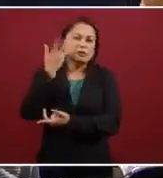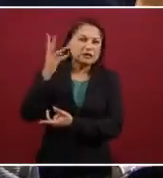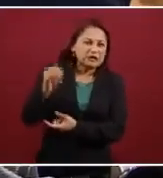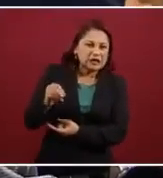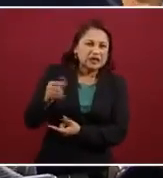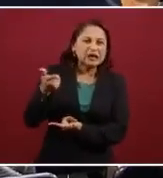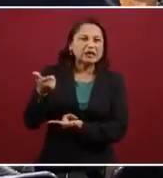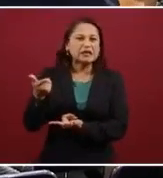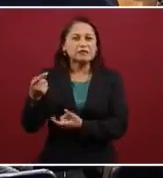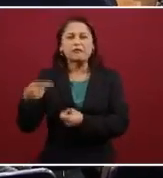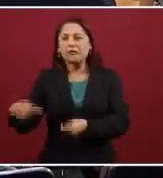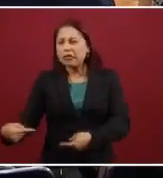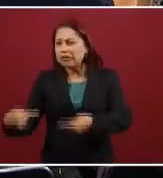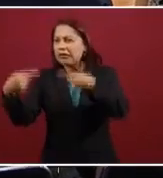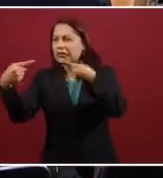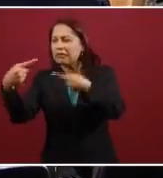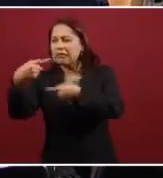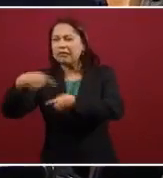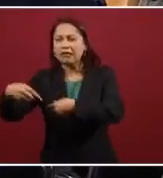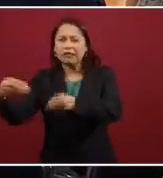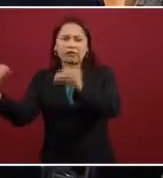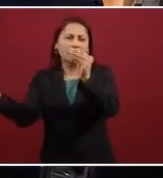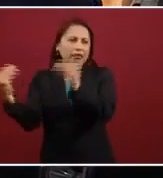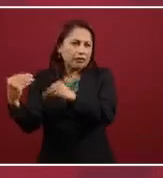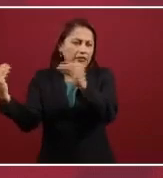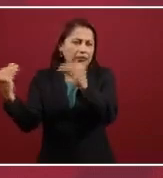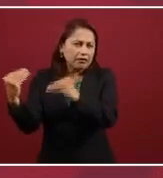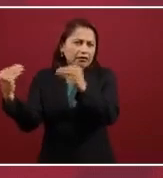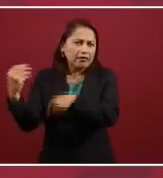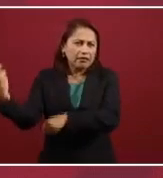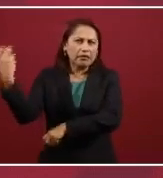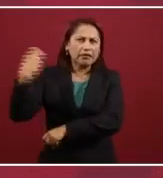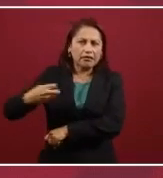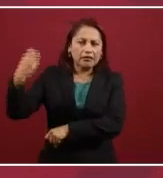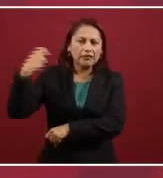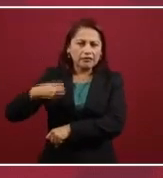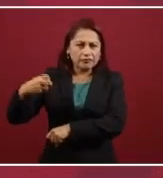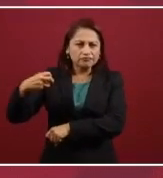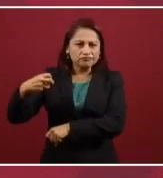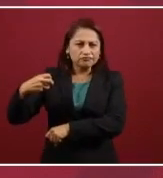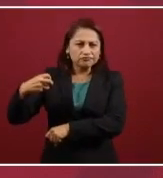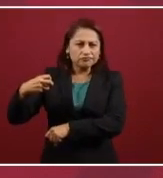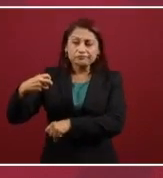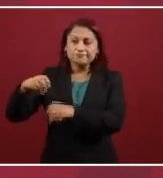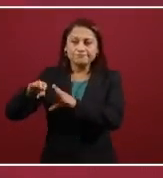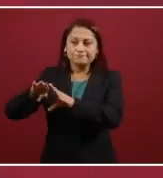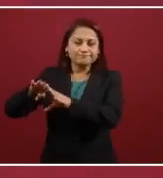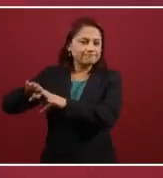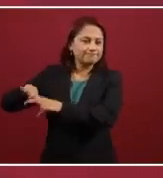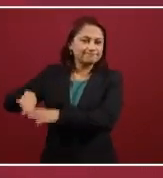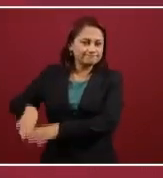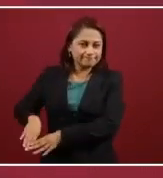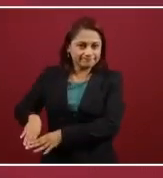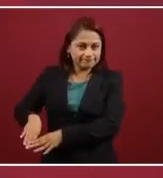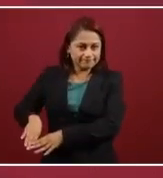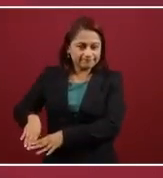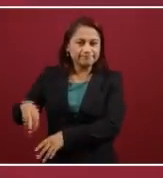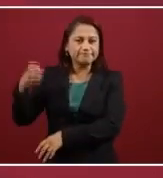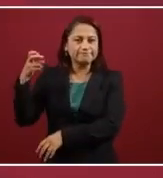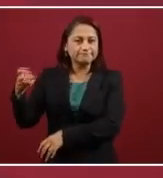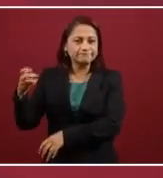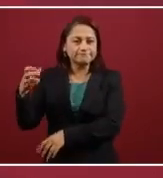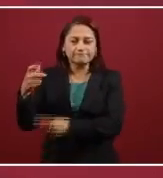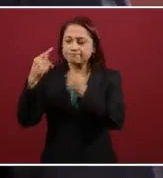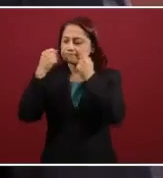discrepancias, cuestionamientos, críticas, pero la cuarta